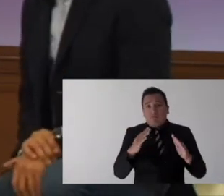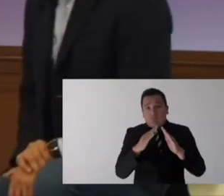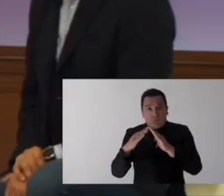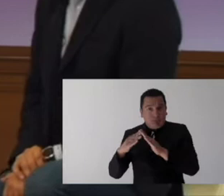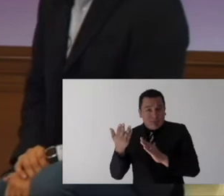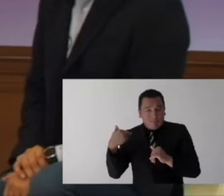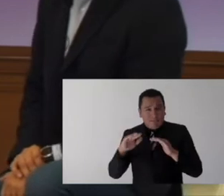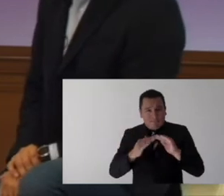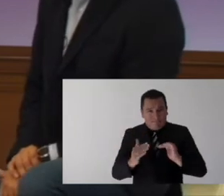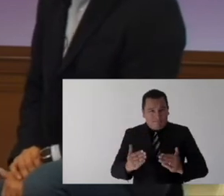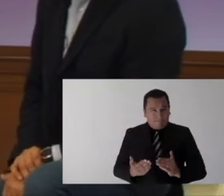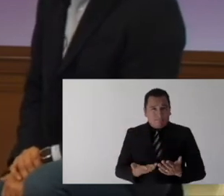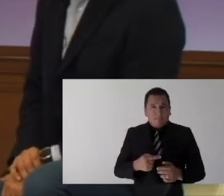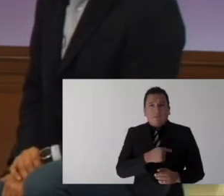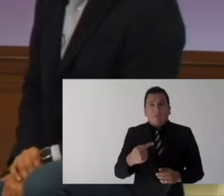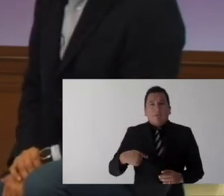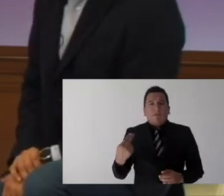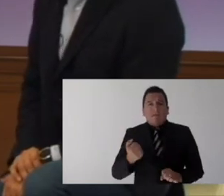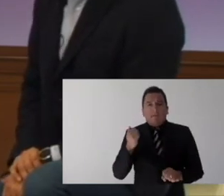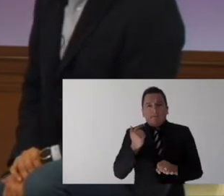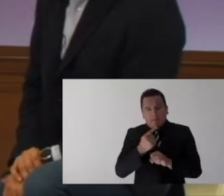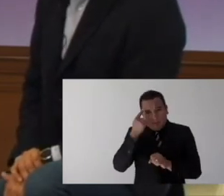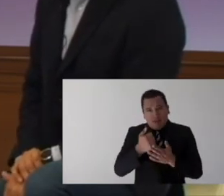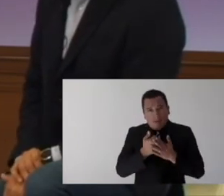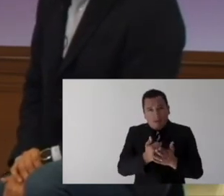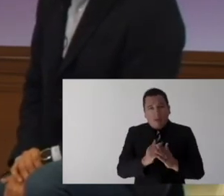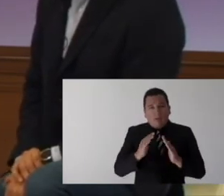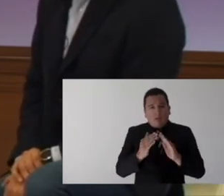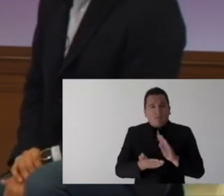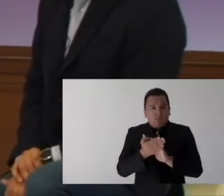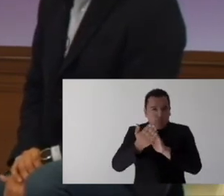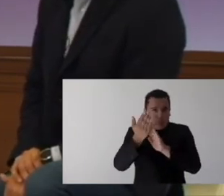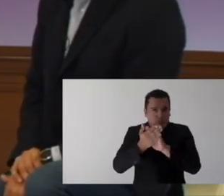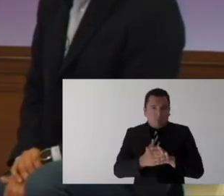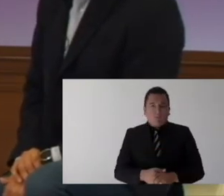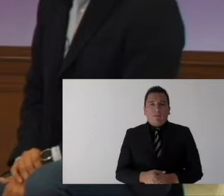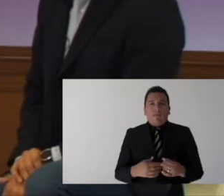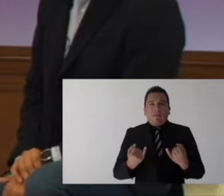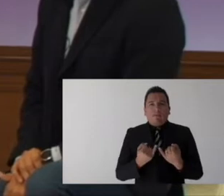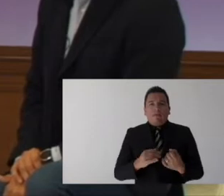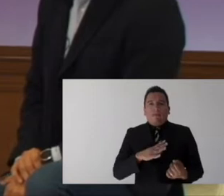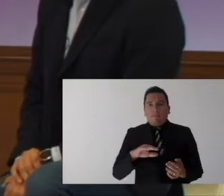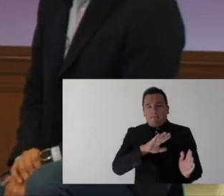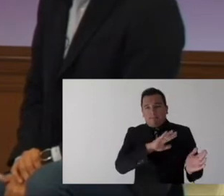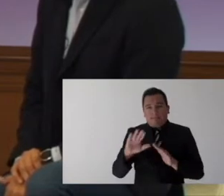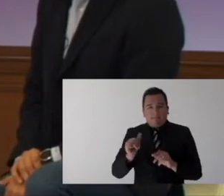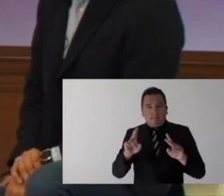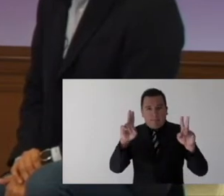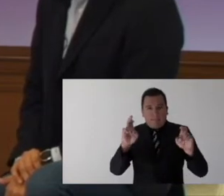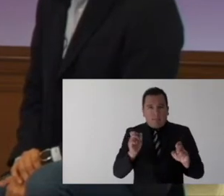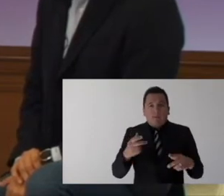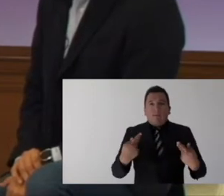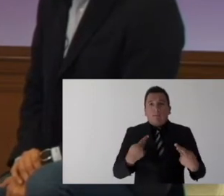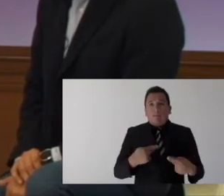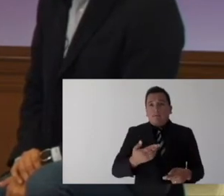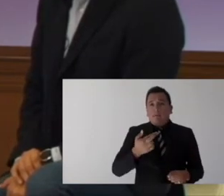Sí. Está la agenda de partidos transparentes, es una agenda que compartimos con exconsejeros electorales